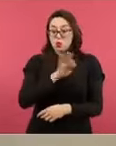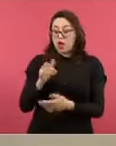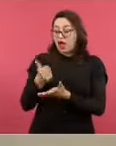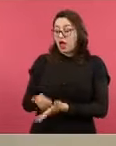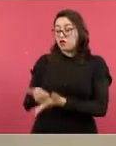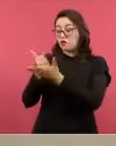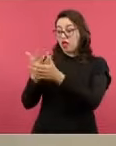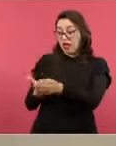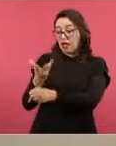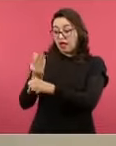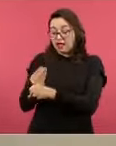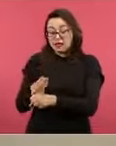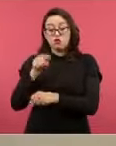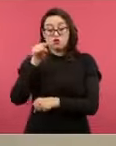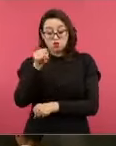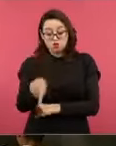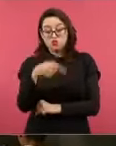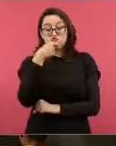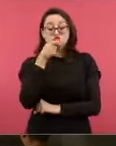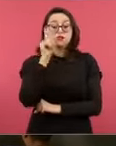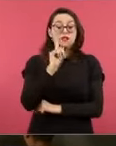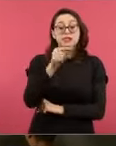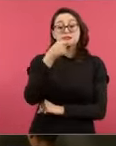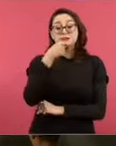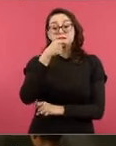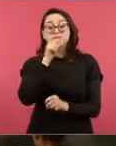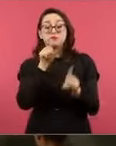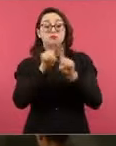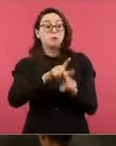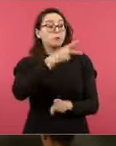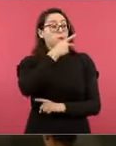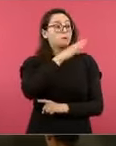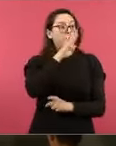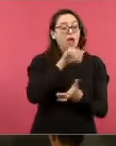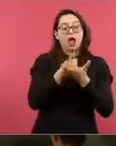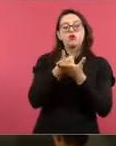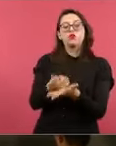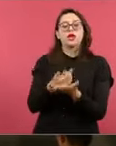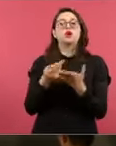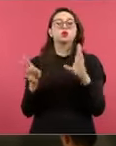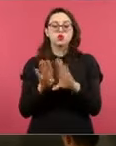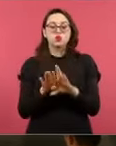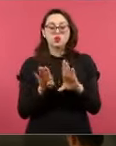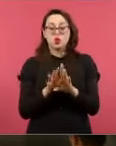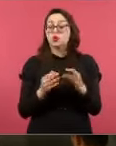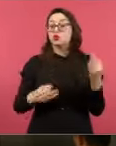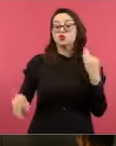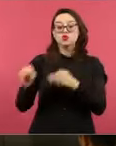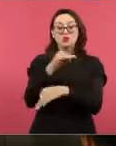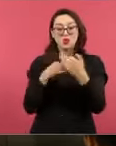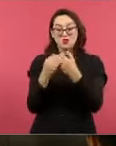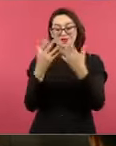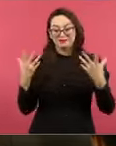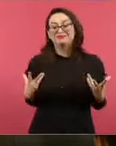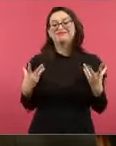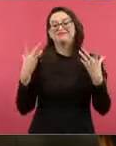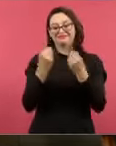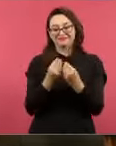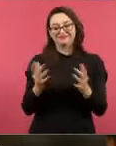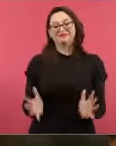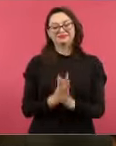como mamá y como papá? Porque también son actores y protagonistas de este tipo de metodologías que es